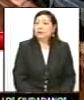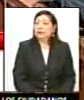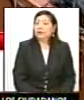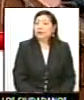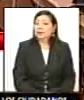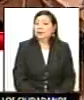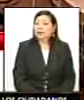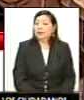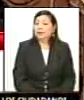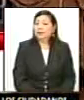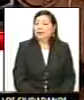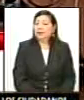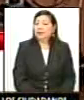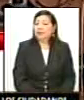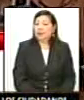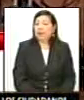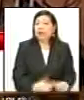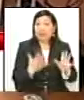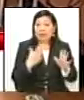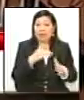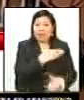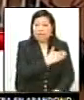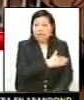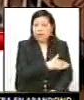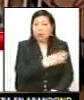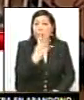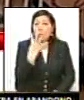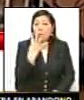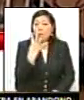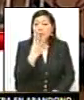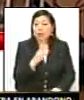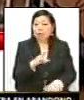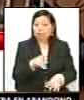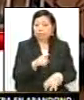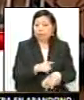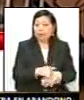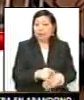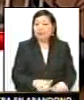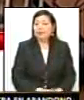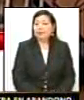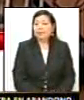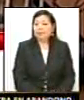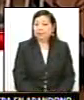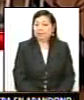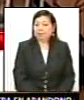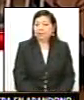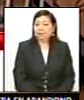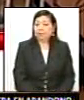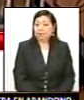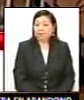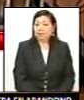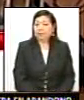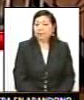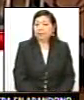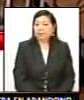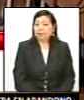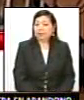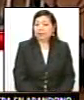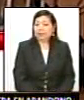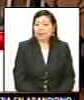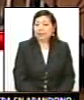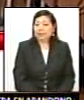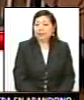a la subcomisión. 10 a favor y 4 congresistas en contra. Si tiene uso la palabra, congresista Violeta.